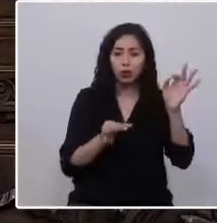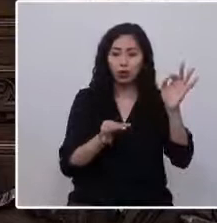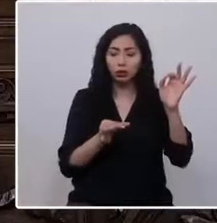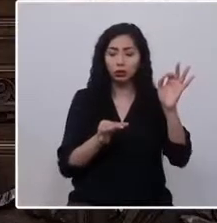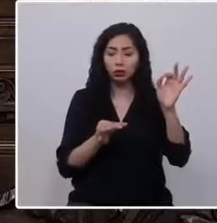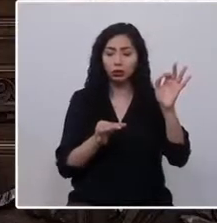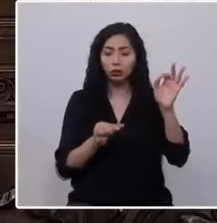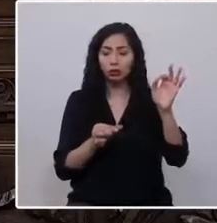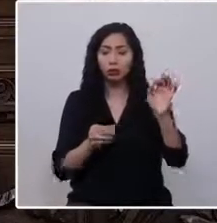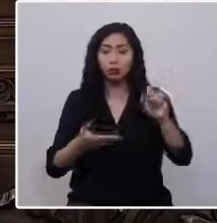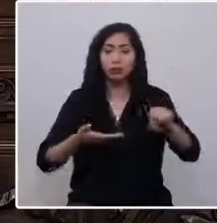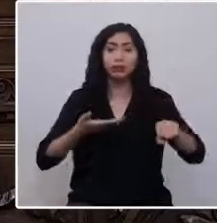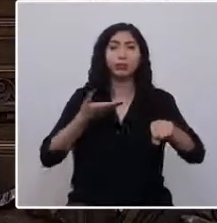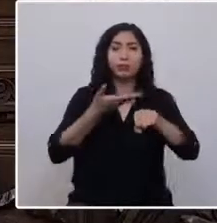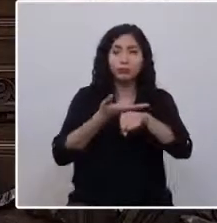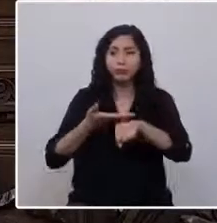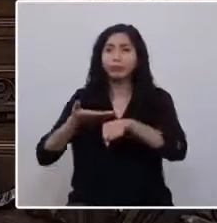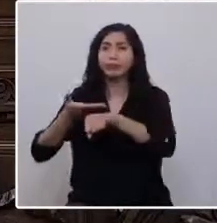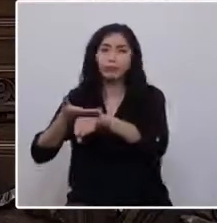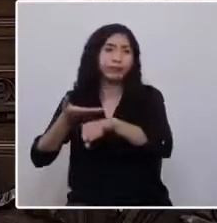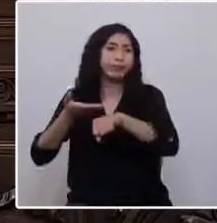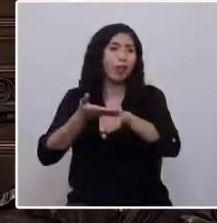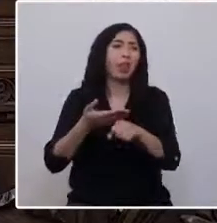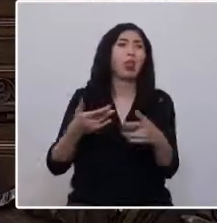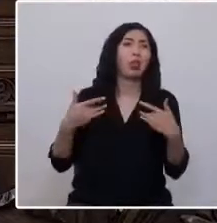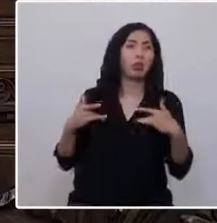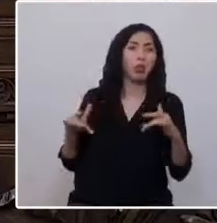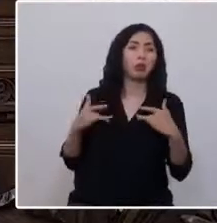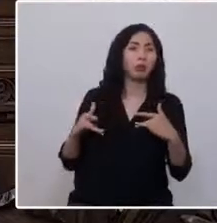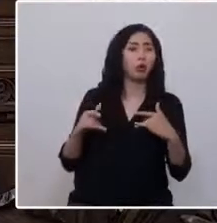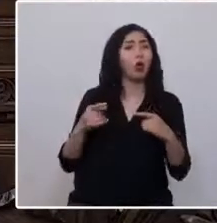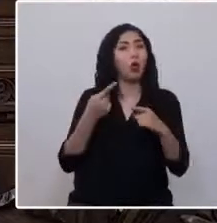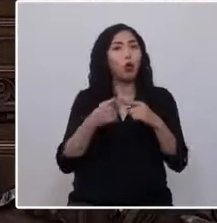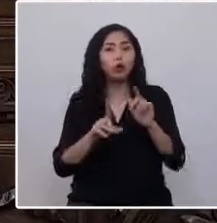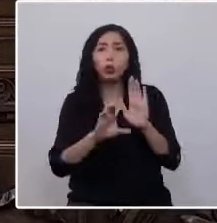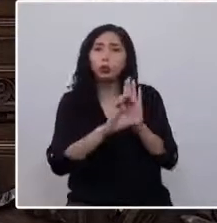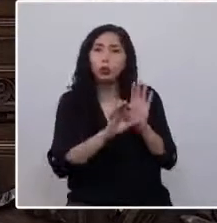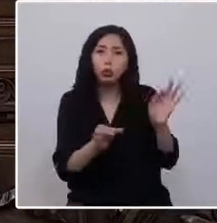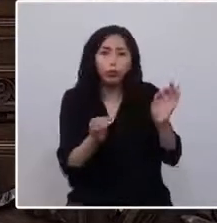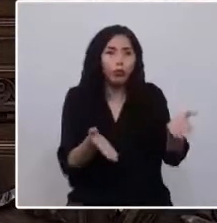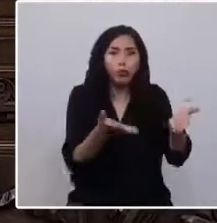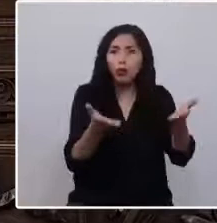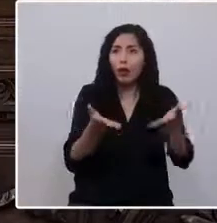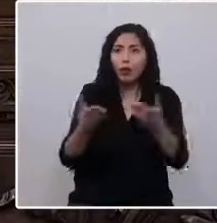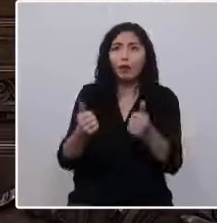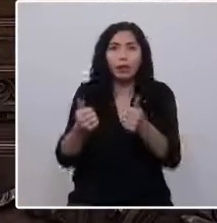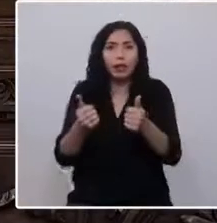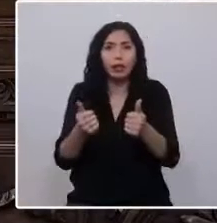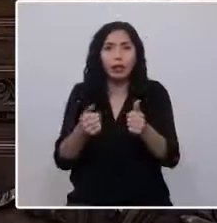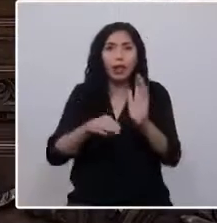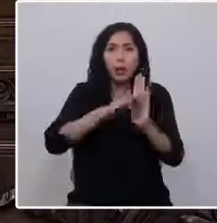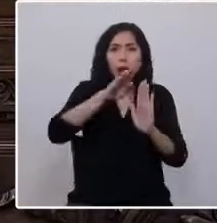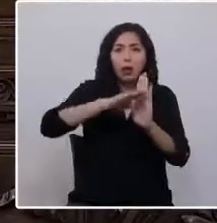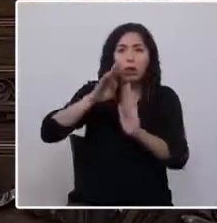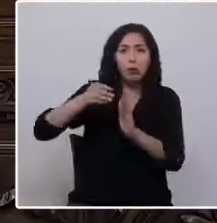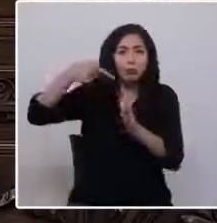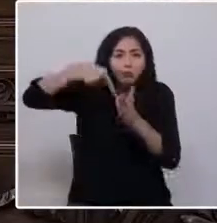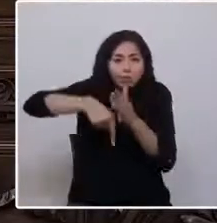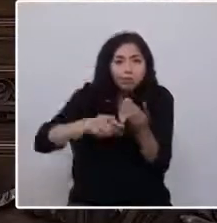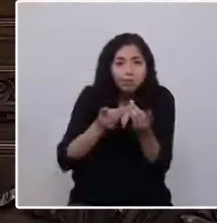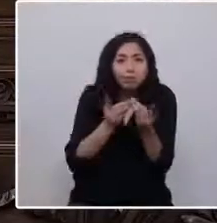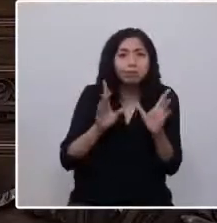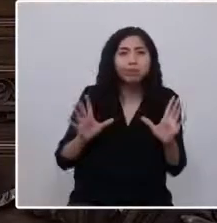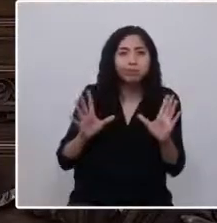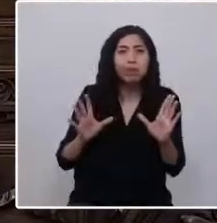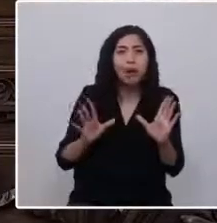o una que amplía la posibilidad de bienestar calidad de vida de las grandes mayorías profundizando la democracia para decirlo